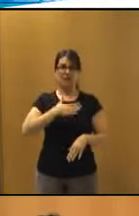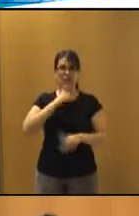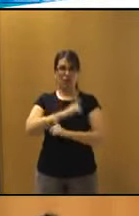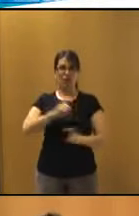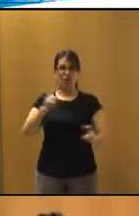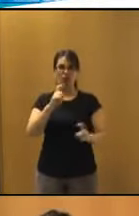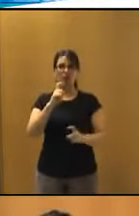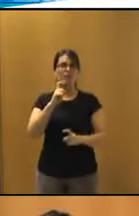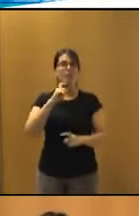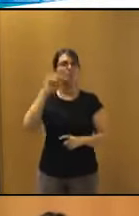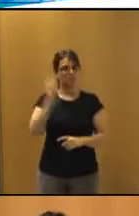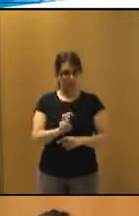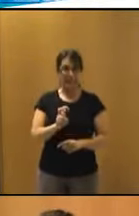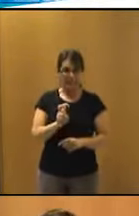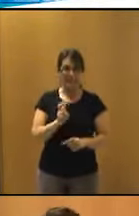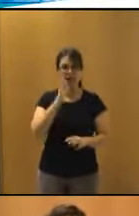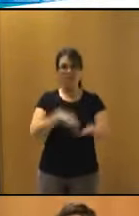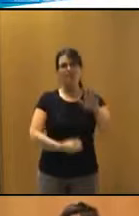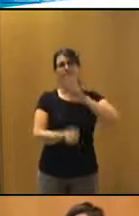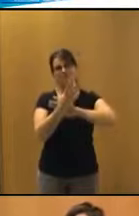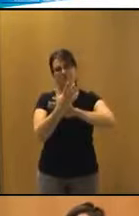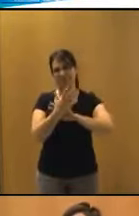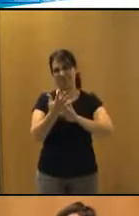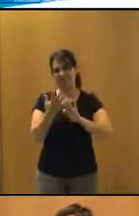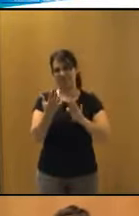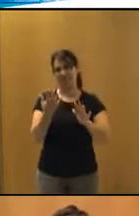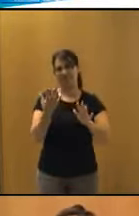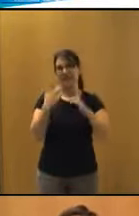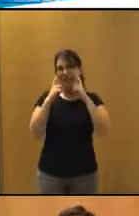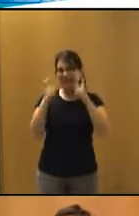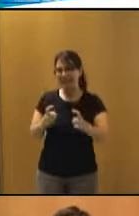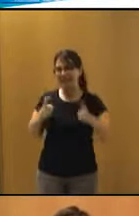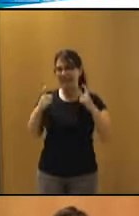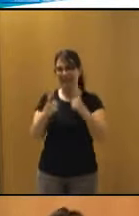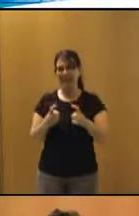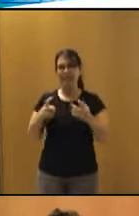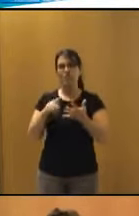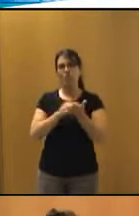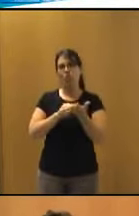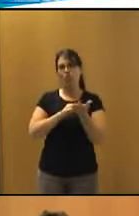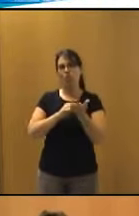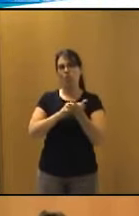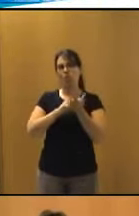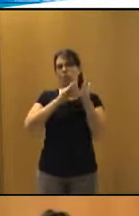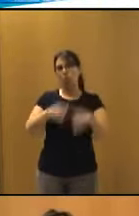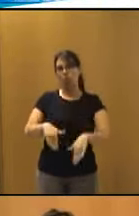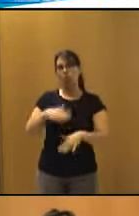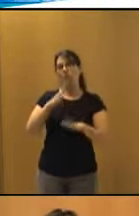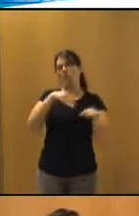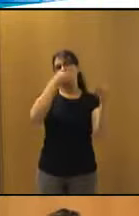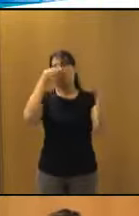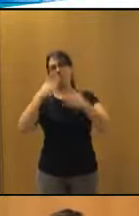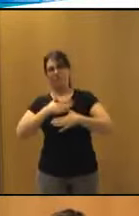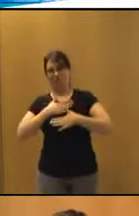presidenta de nuestra fundación, porque iba a estar hoy aquí, pero le ha surgido un imprevisto y finalmente, bueno, y intentando solucionar estos problemas